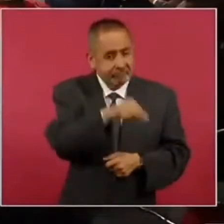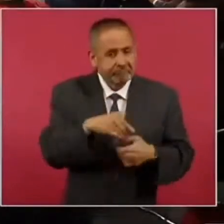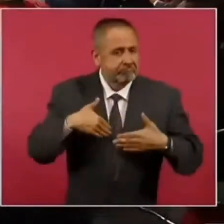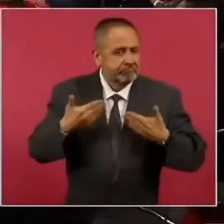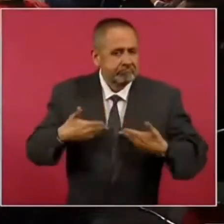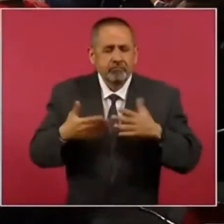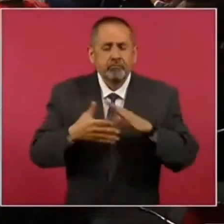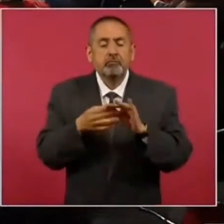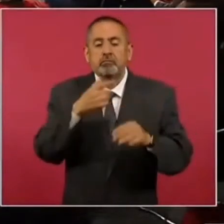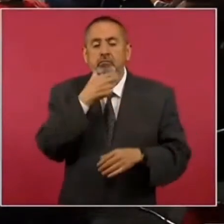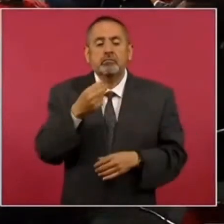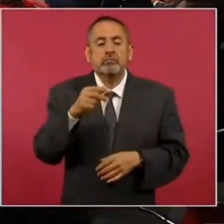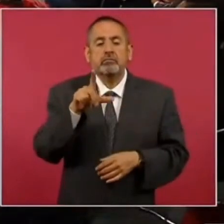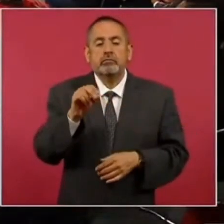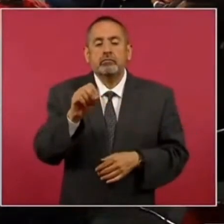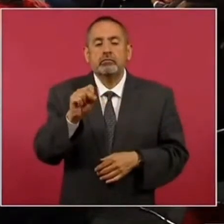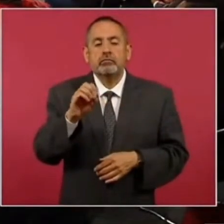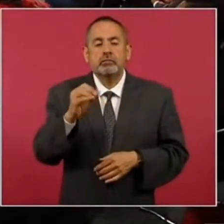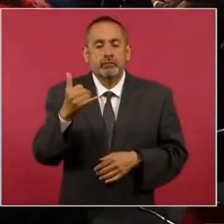Lozoya,